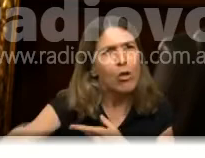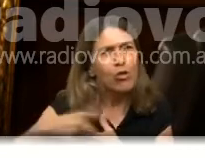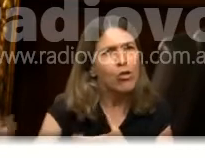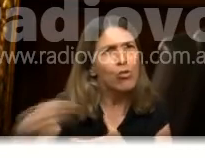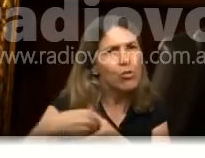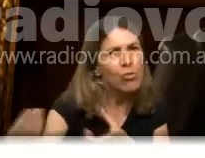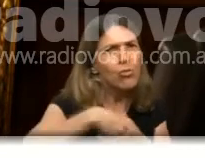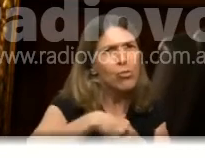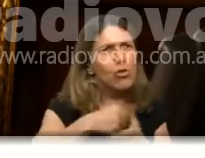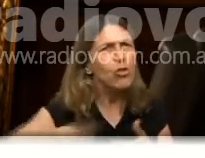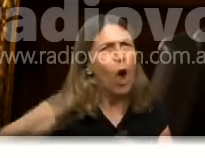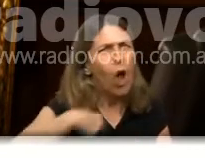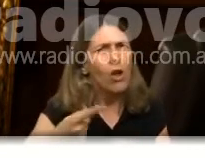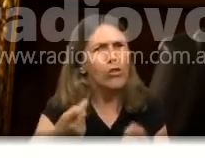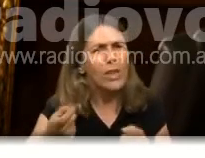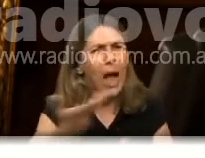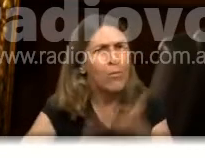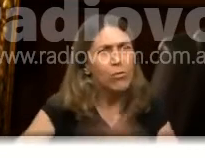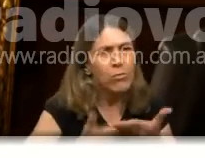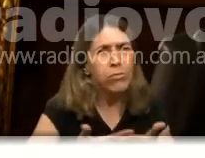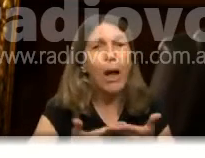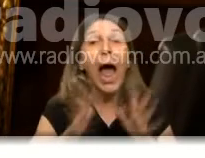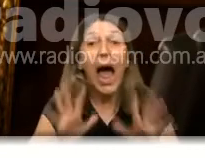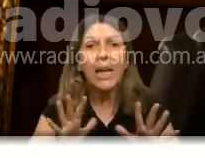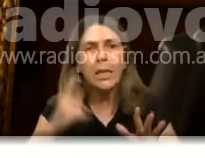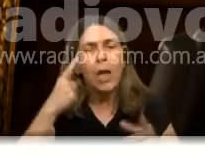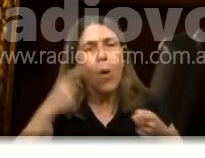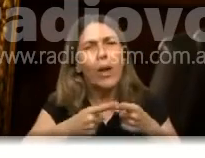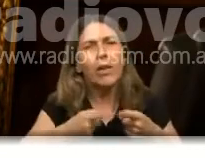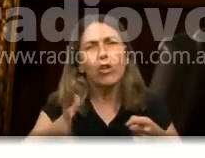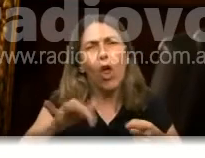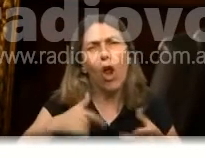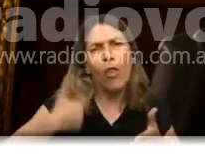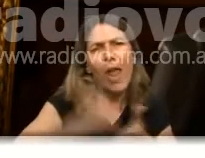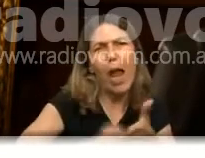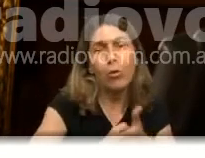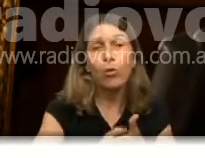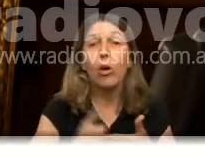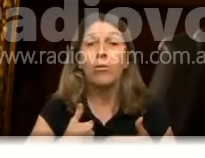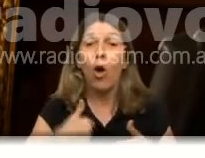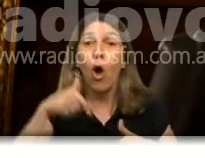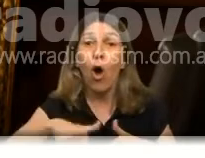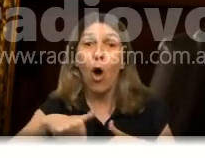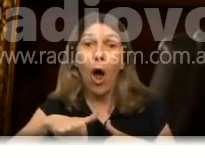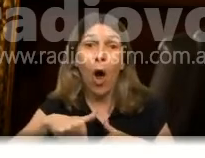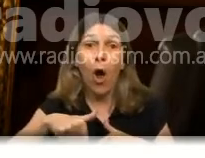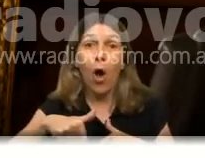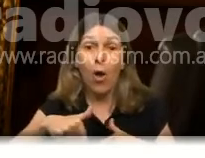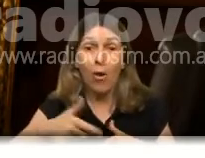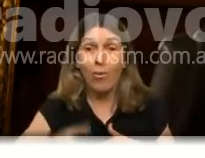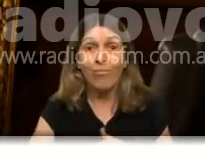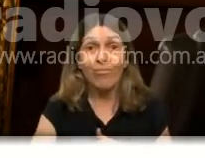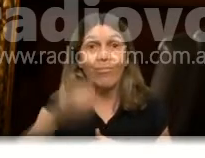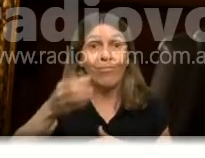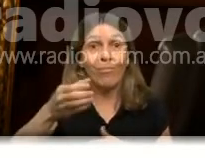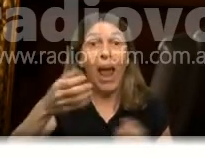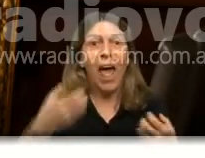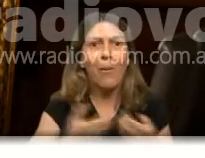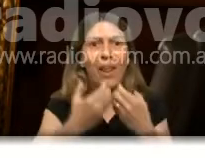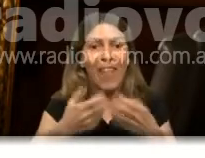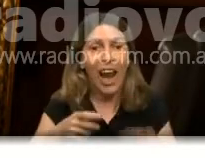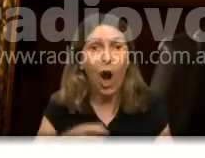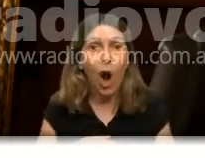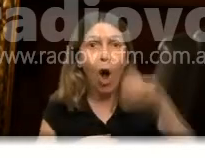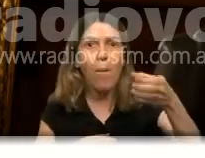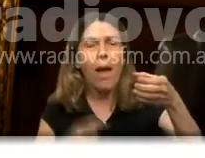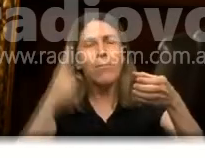compromiso que me impulsa cada día cuando levantemos la copa para brindar pensemos en nuestro cálido